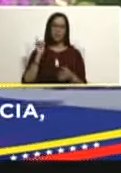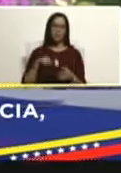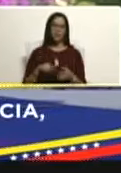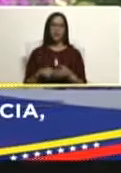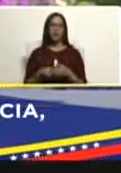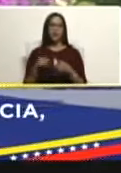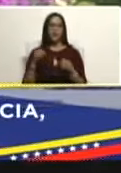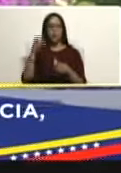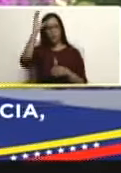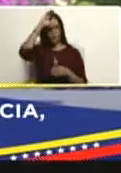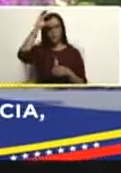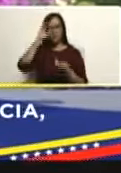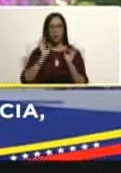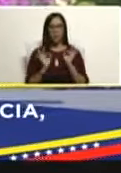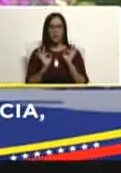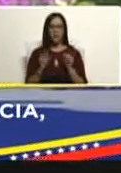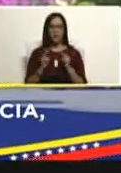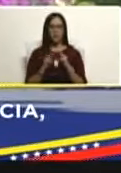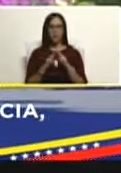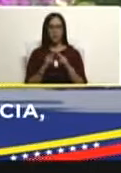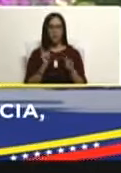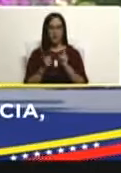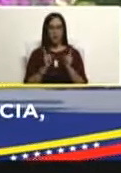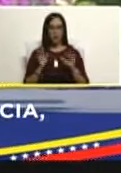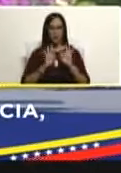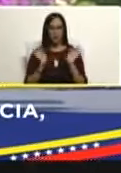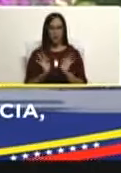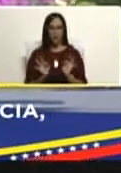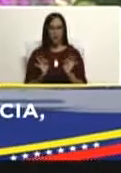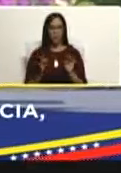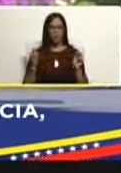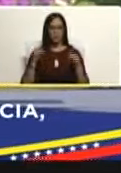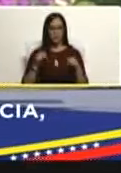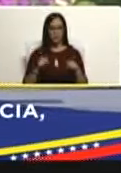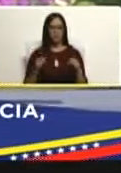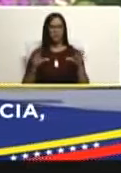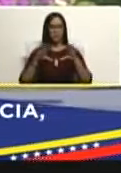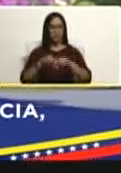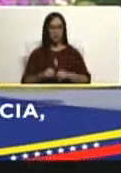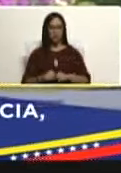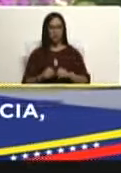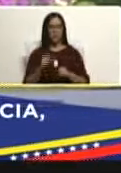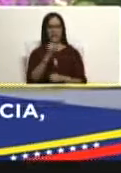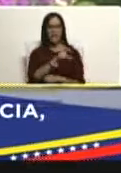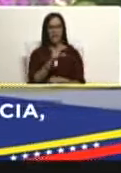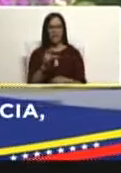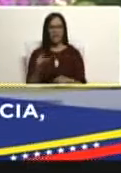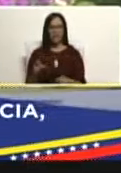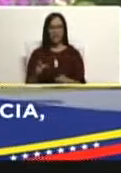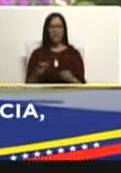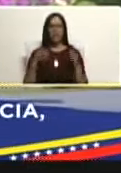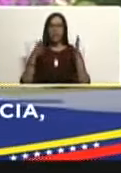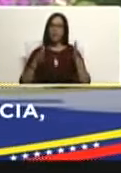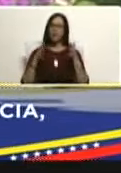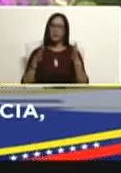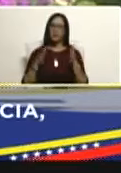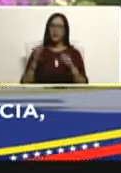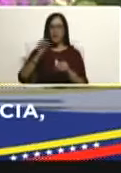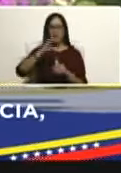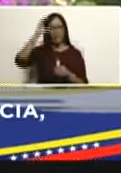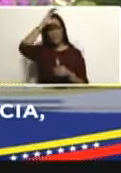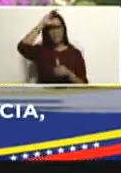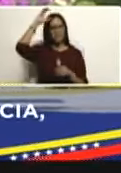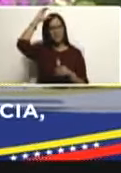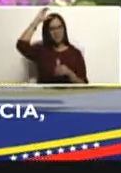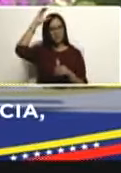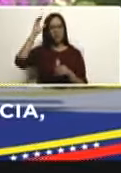conocimiento especializado para comprender algunos fenómenos. En este vértice nos concentramos en la gente, en la formación, en la capacitación,